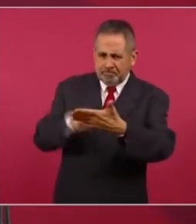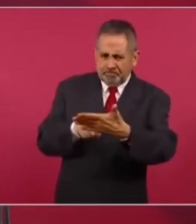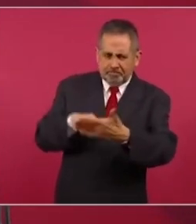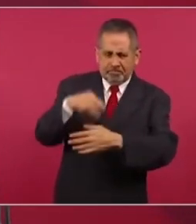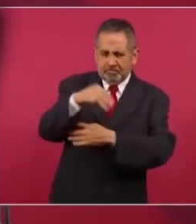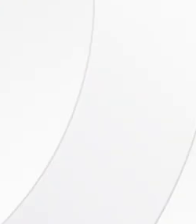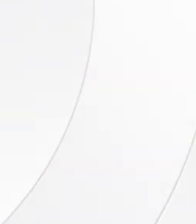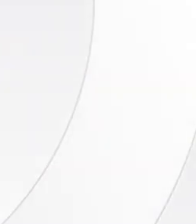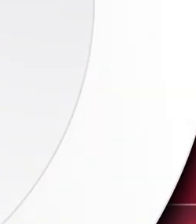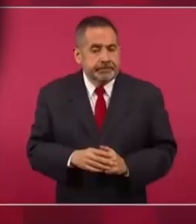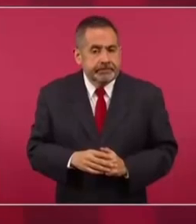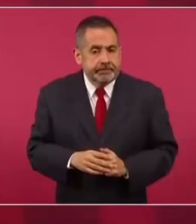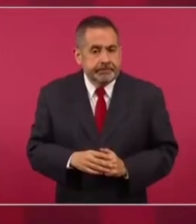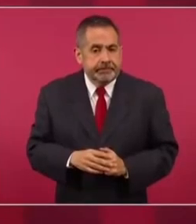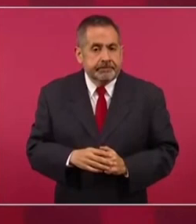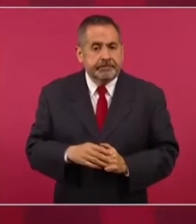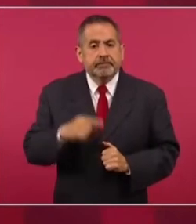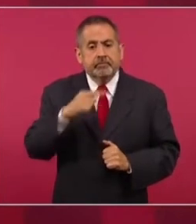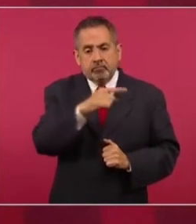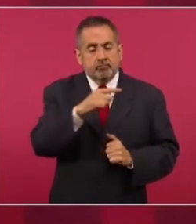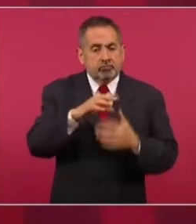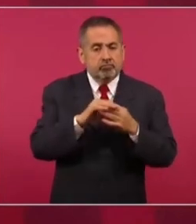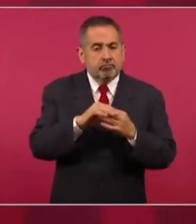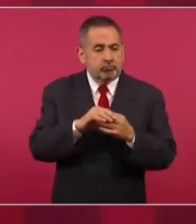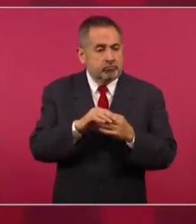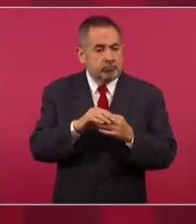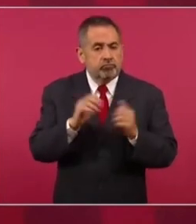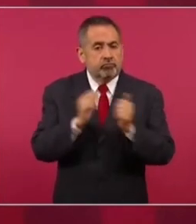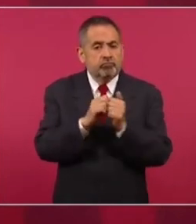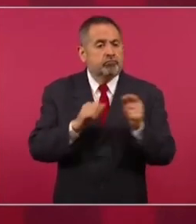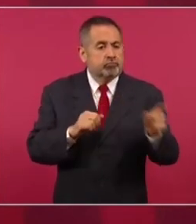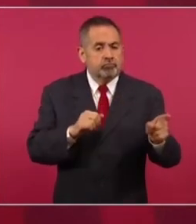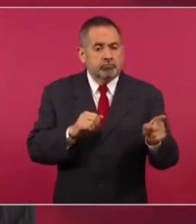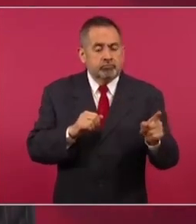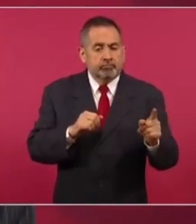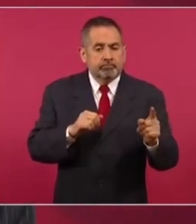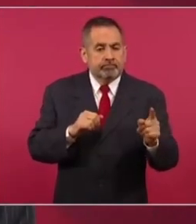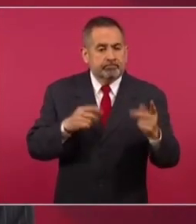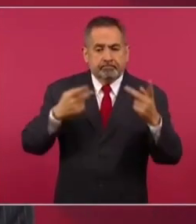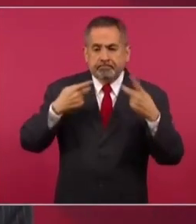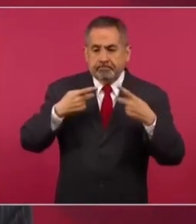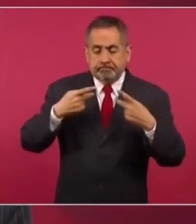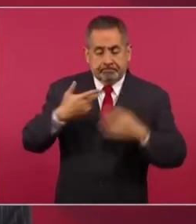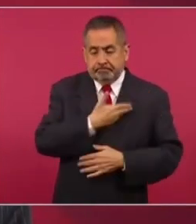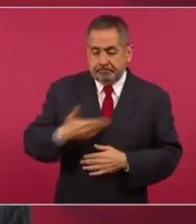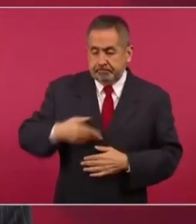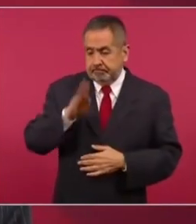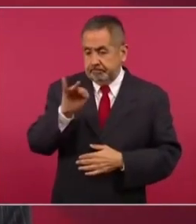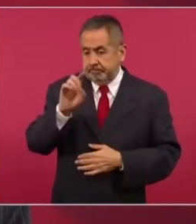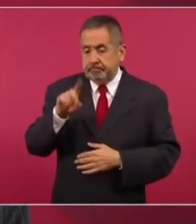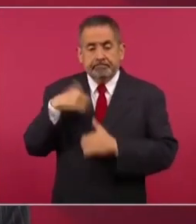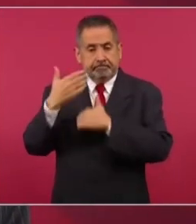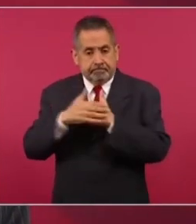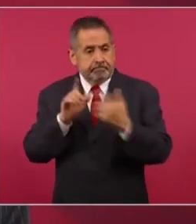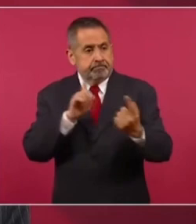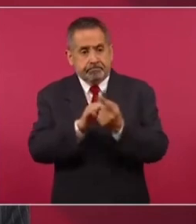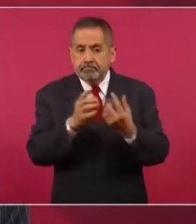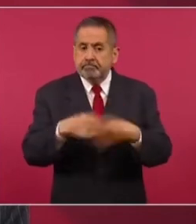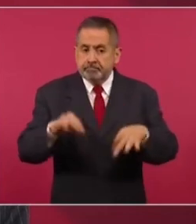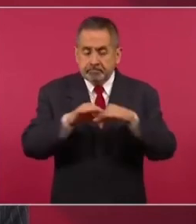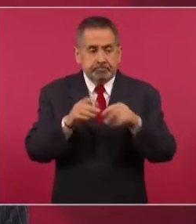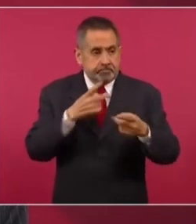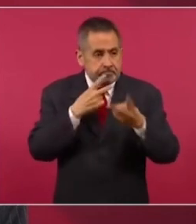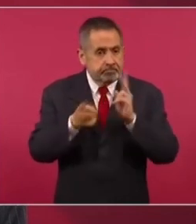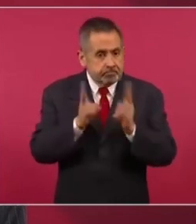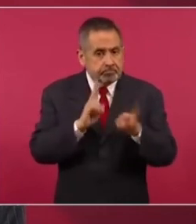la transformación. El encuentro con el presidente Biden va a ser muy importante por eso,